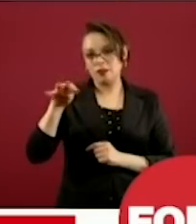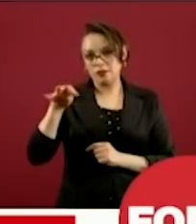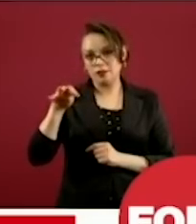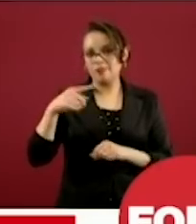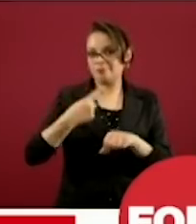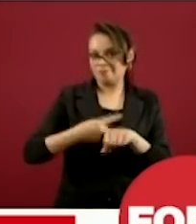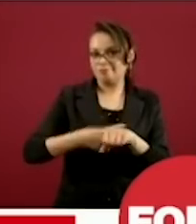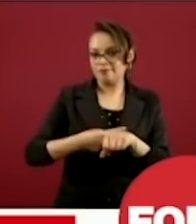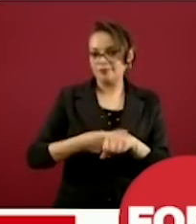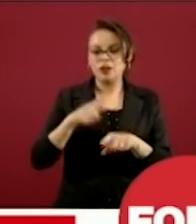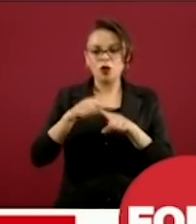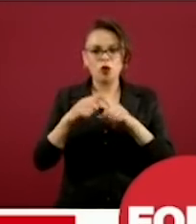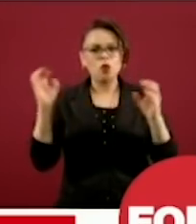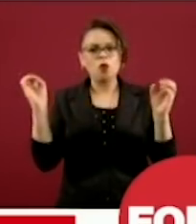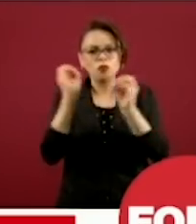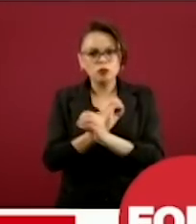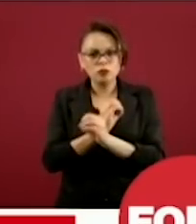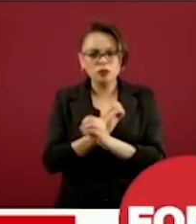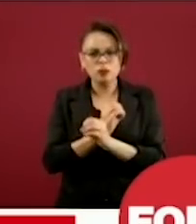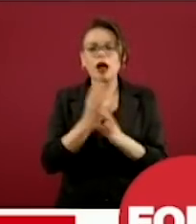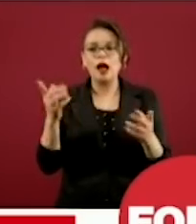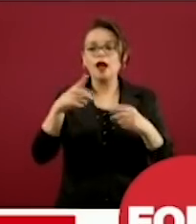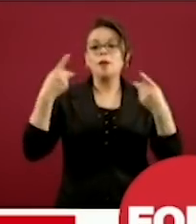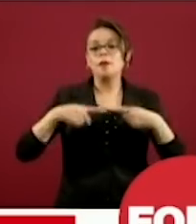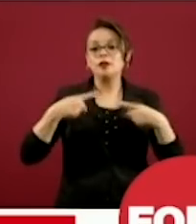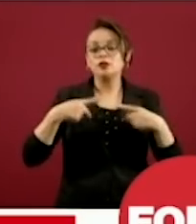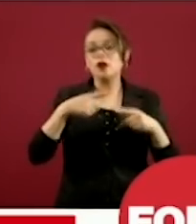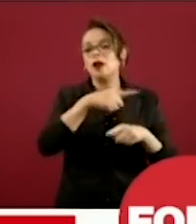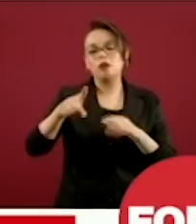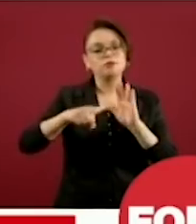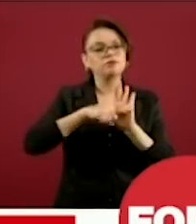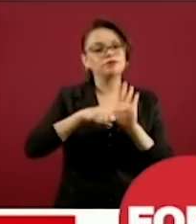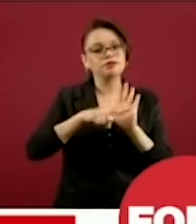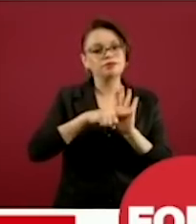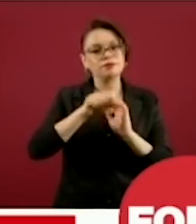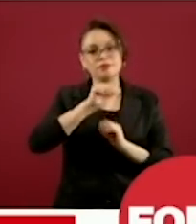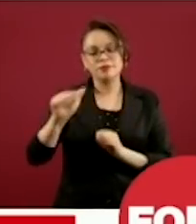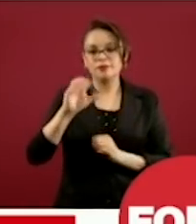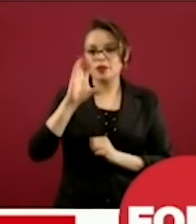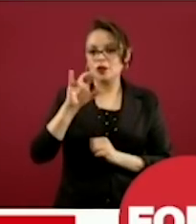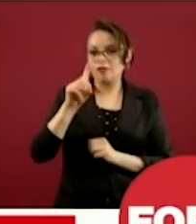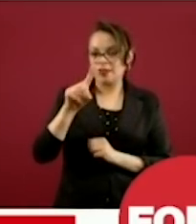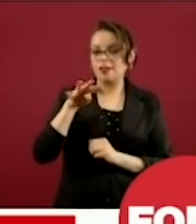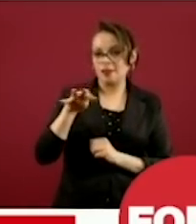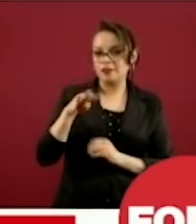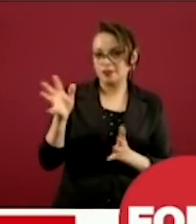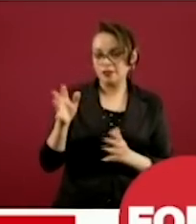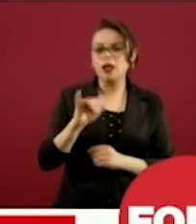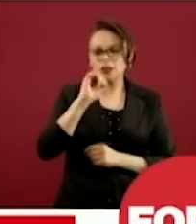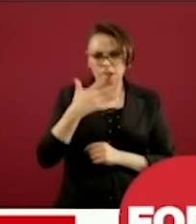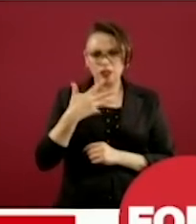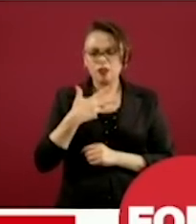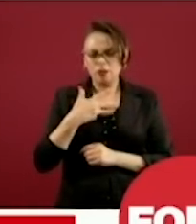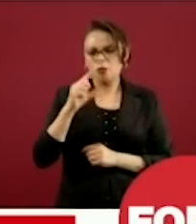color oscuro representan todas aquellas que salieron negativas a COVID-19, es decir, sí presentaban una infección